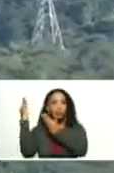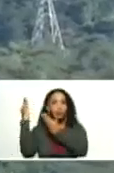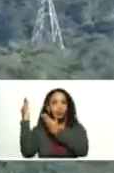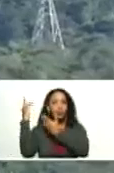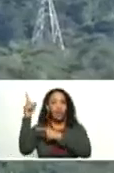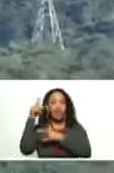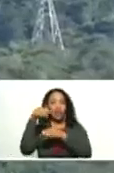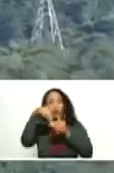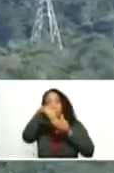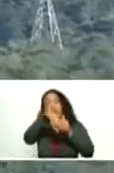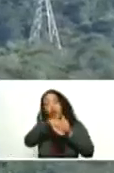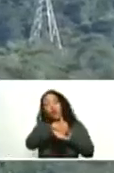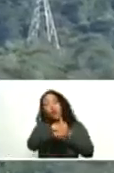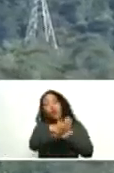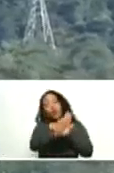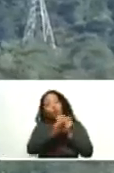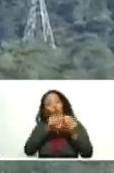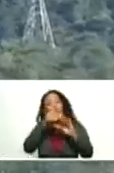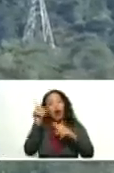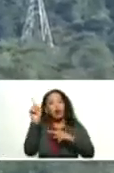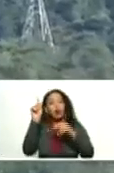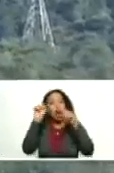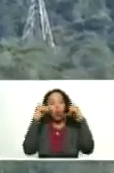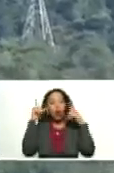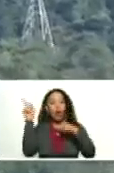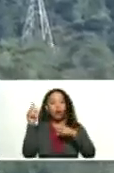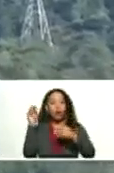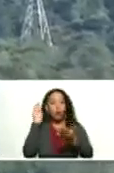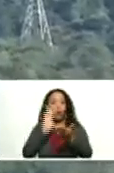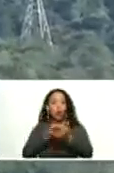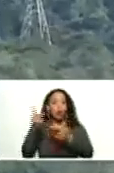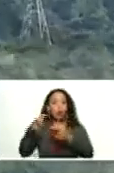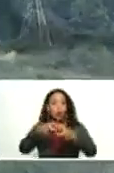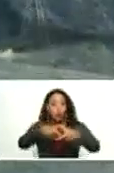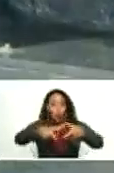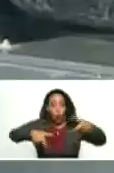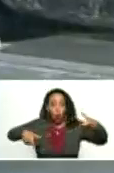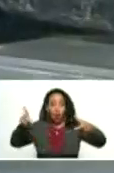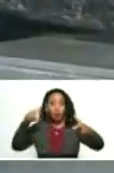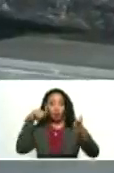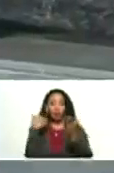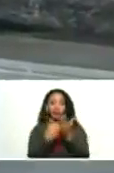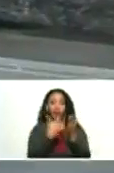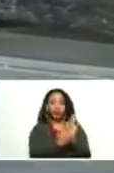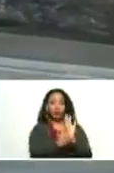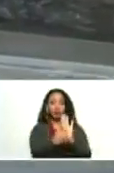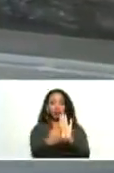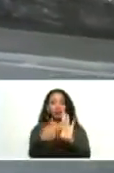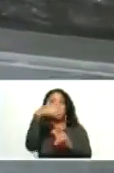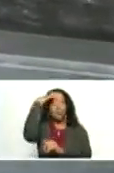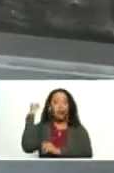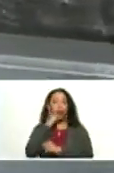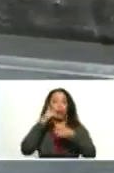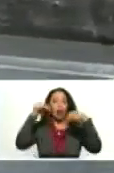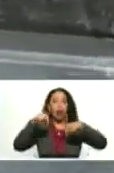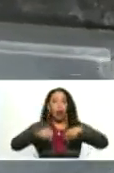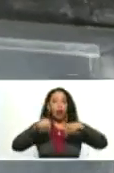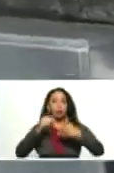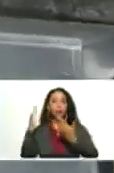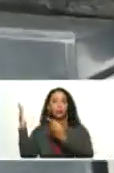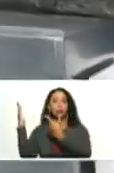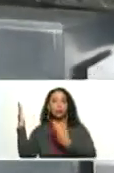en las bóvedas de La Guaira. Correcto. Ellos allí metieron los cañones y esos todo. Esos cañones fueron testigos del paso de Miranda por aquí. Así es,